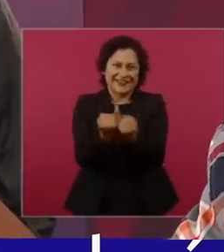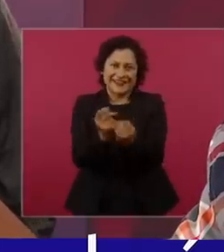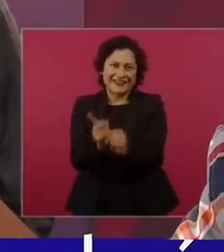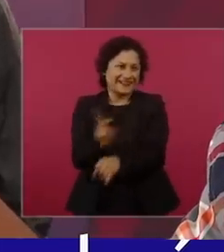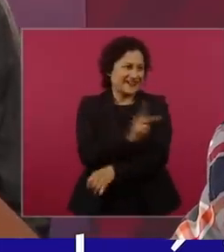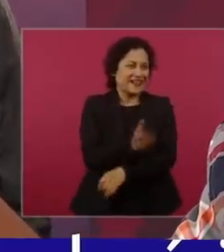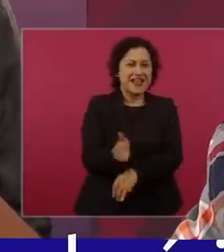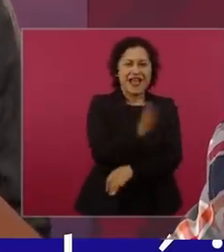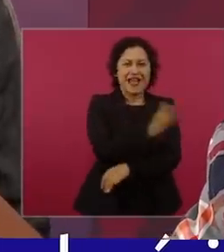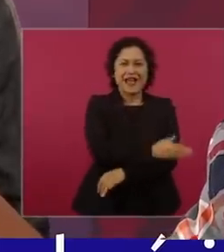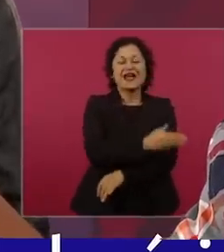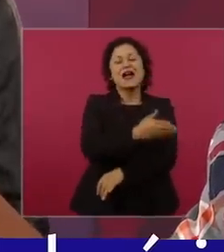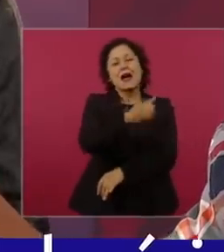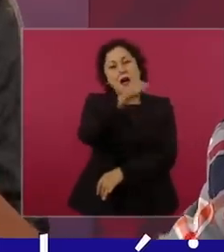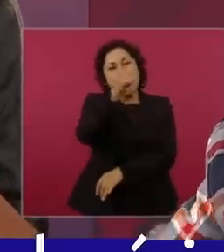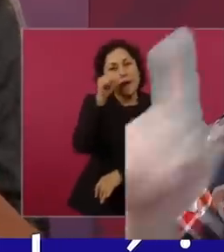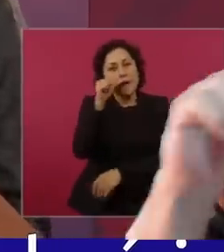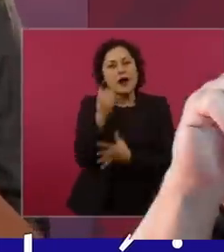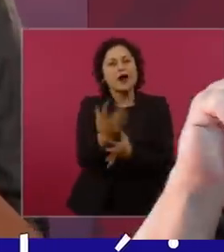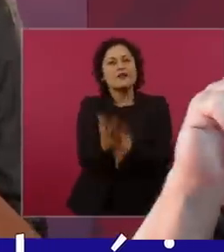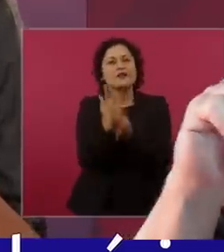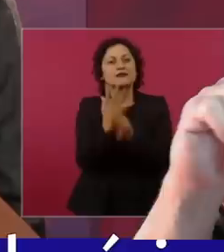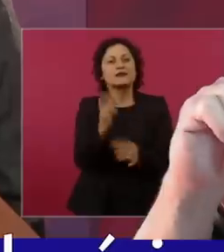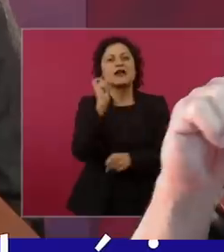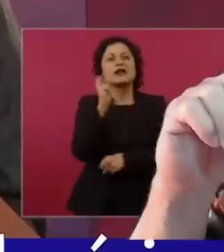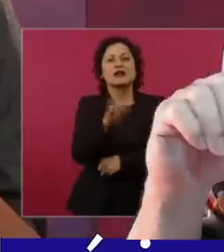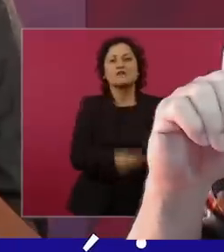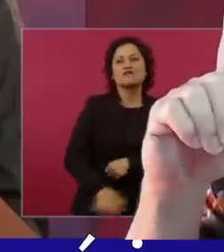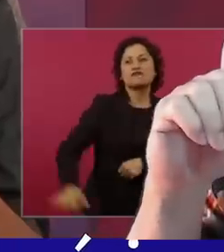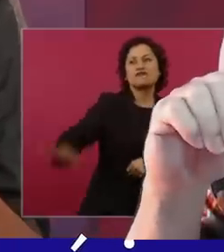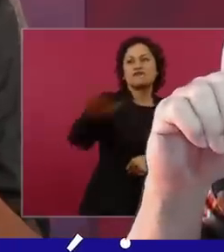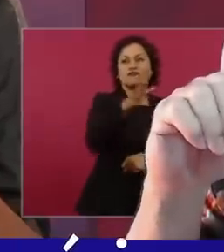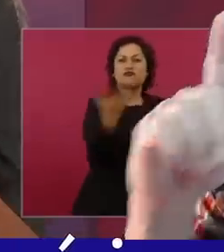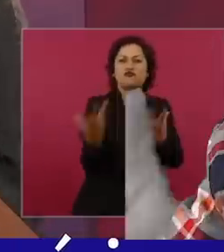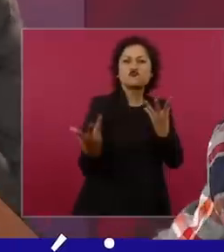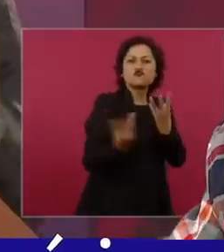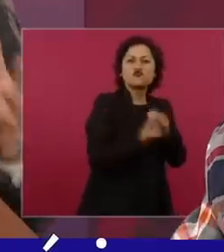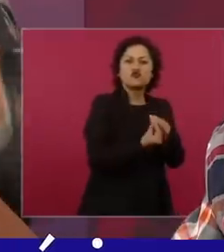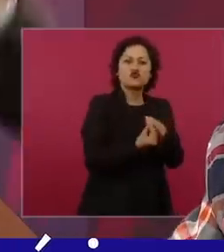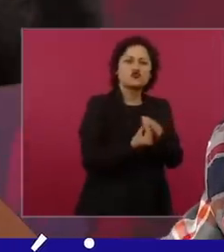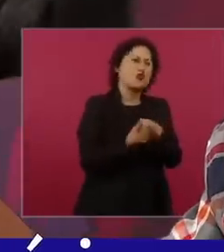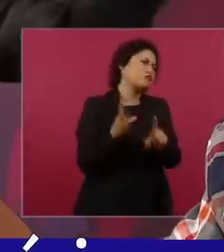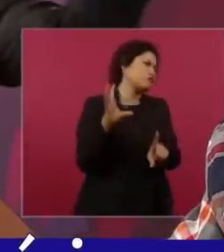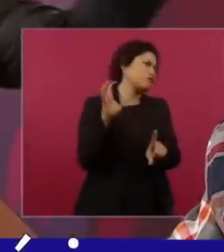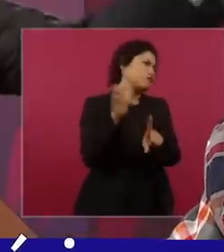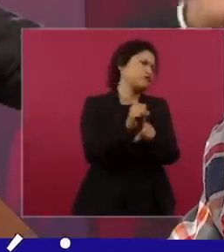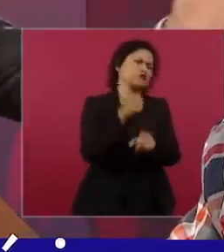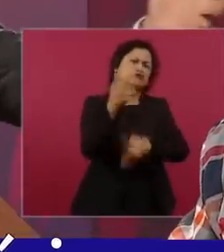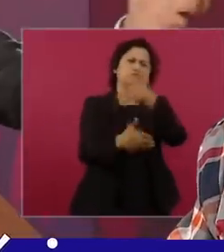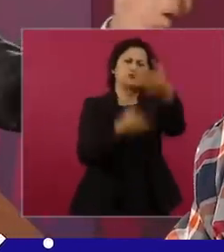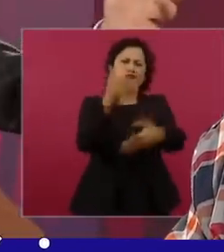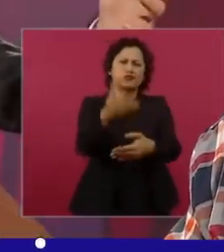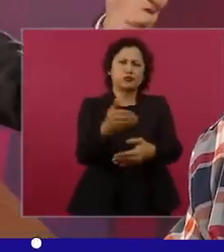pueblo nada. Esa es una gran lección. Entonces, él llega